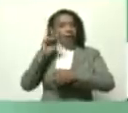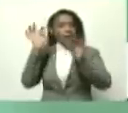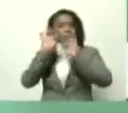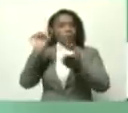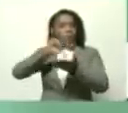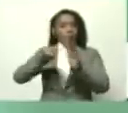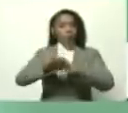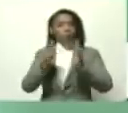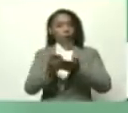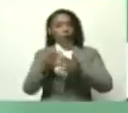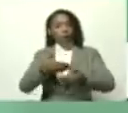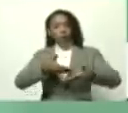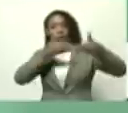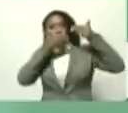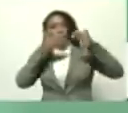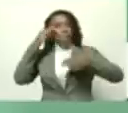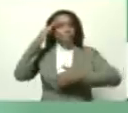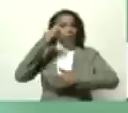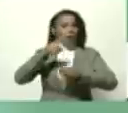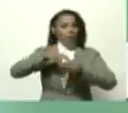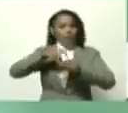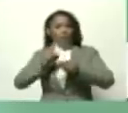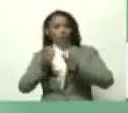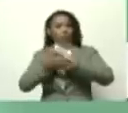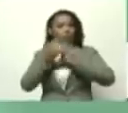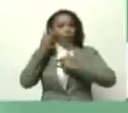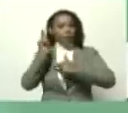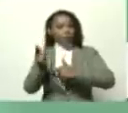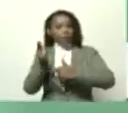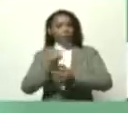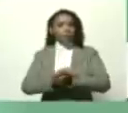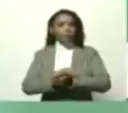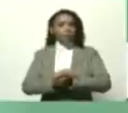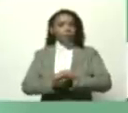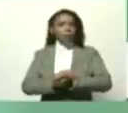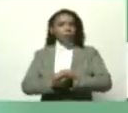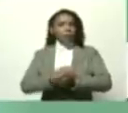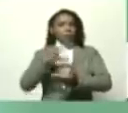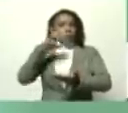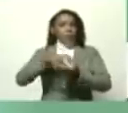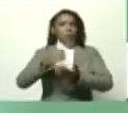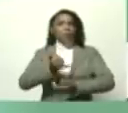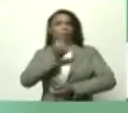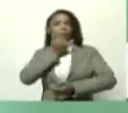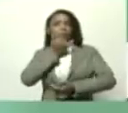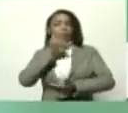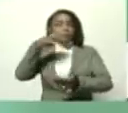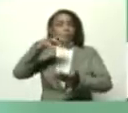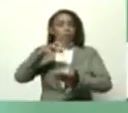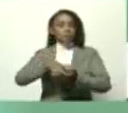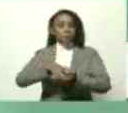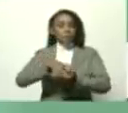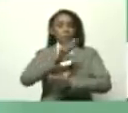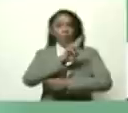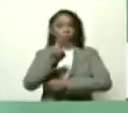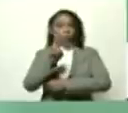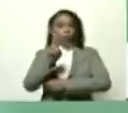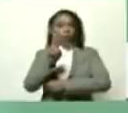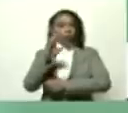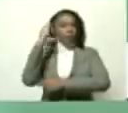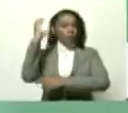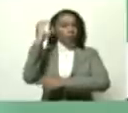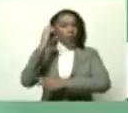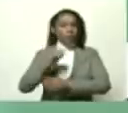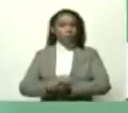paramilitarismo, del terrorismo y de la acción paramilitar de un Estado fallido. Nos referimos al Estado de la República de